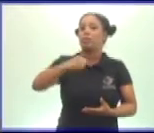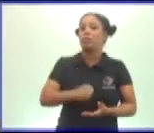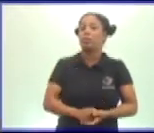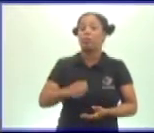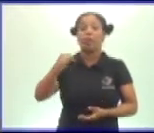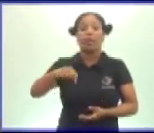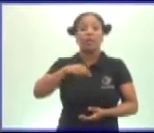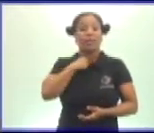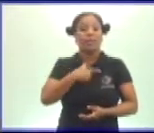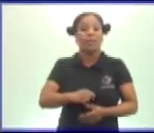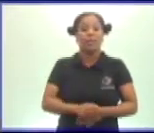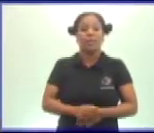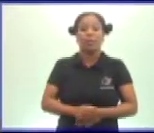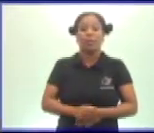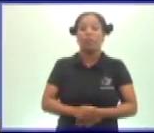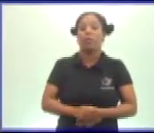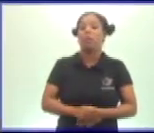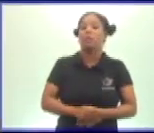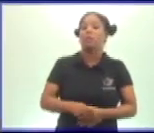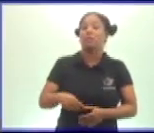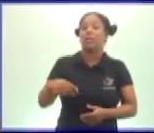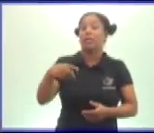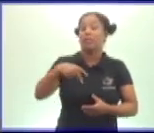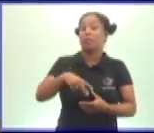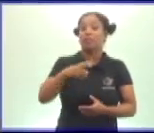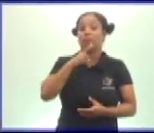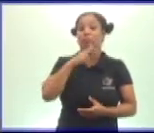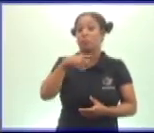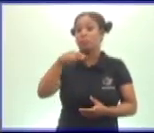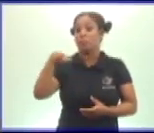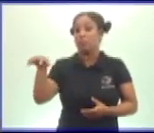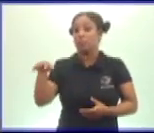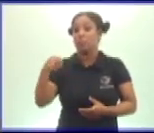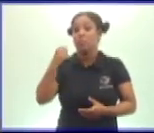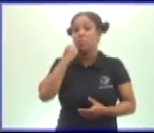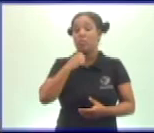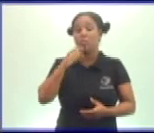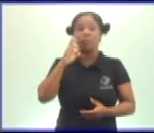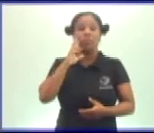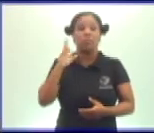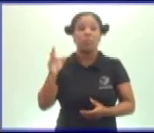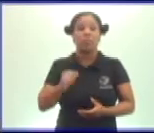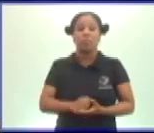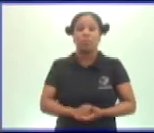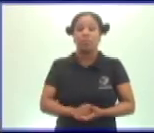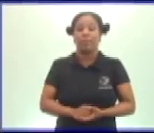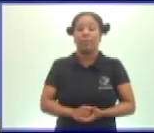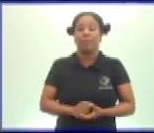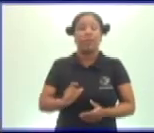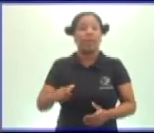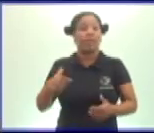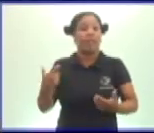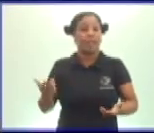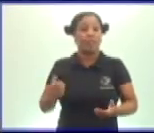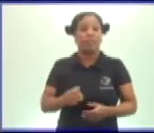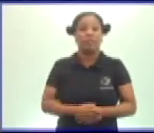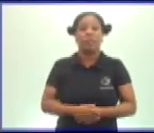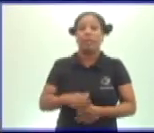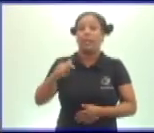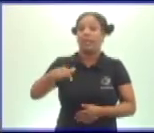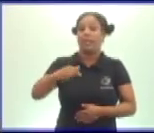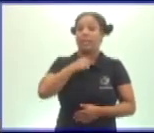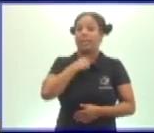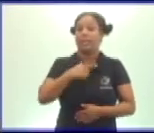caso, serían las interacciones soluto-disolvente. Claro está, en este